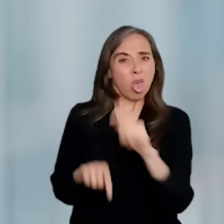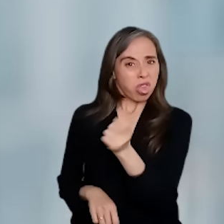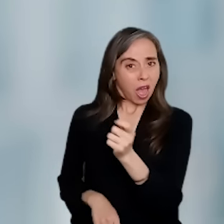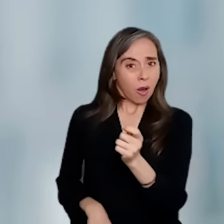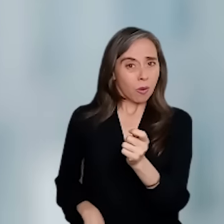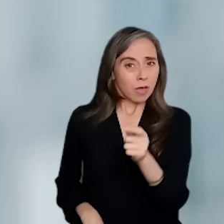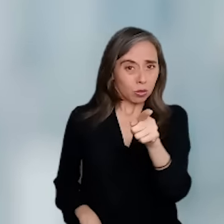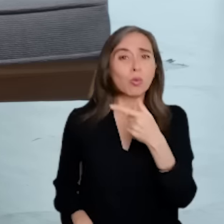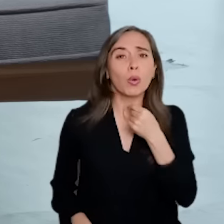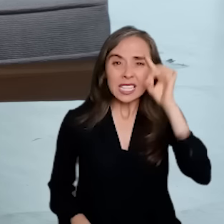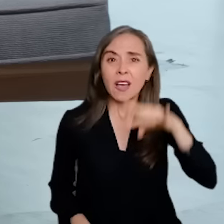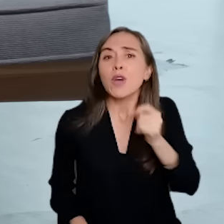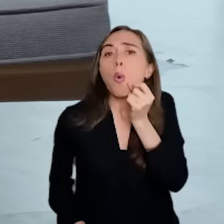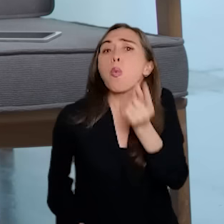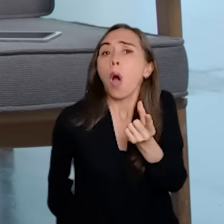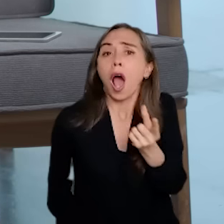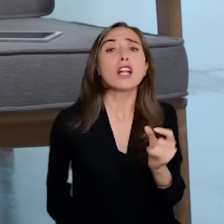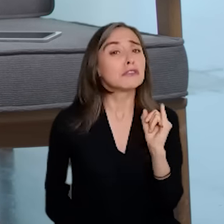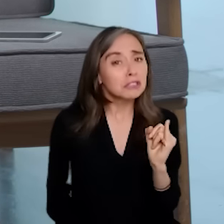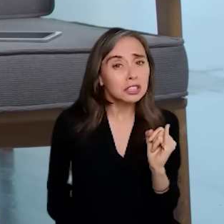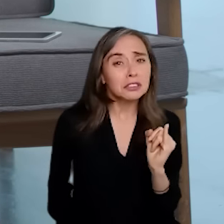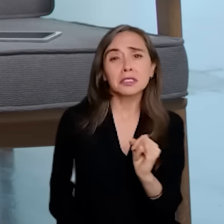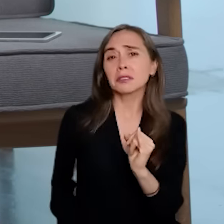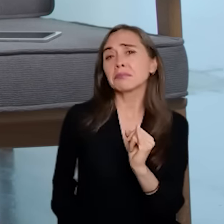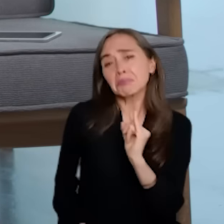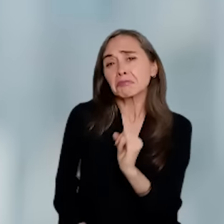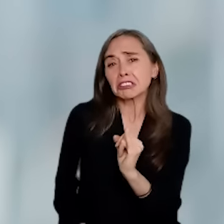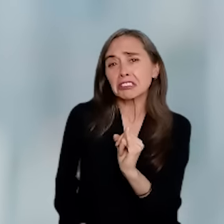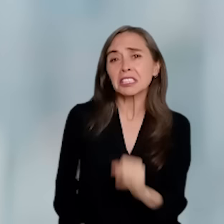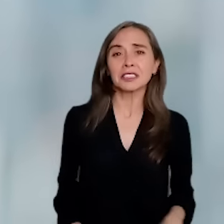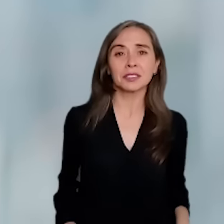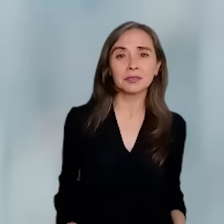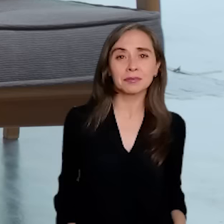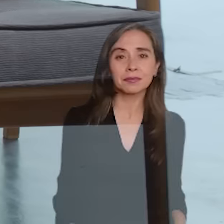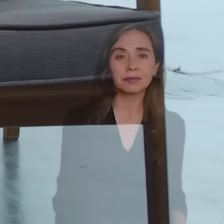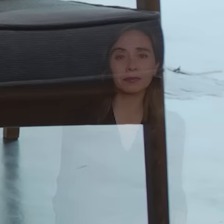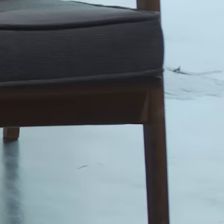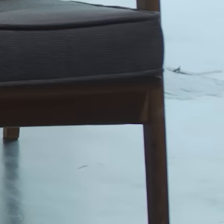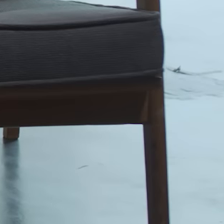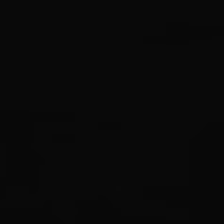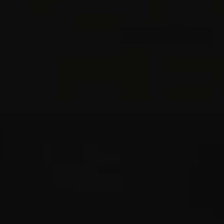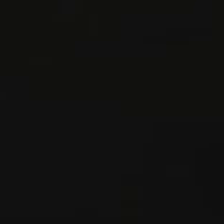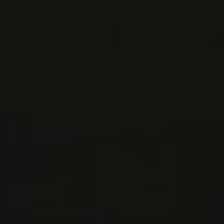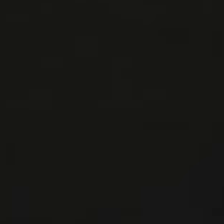¿De qué? ¿Una deuda? ¿Te gustaría saber cuál es? Sí. ¿Sí?